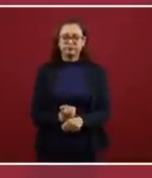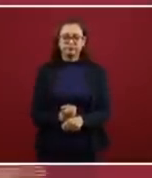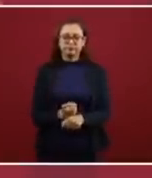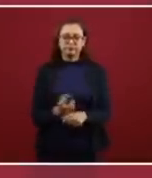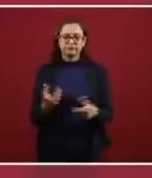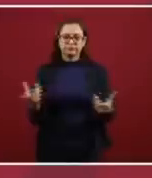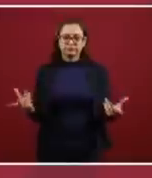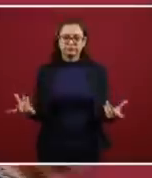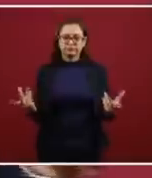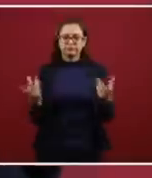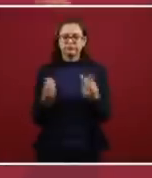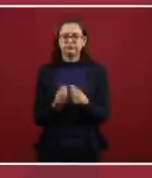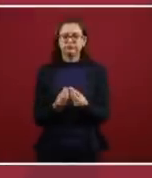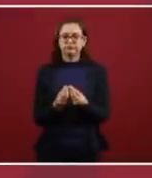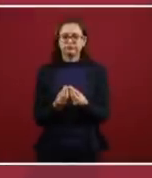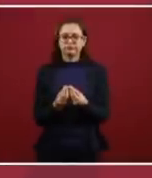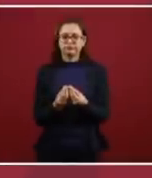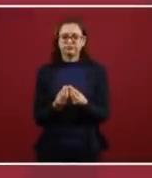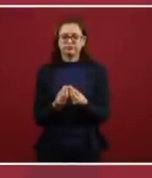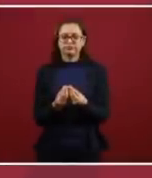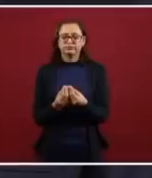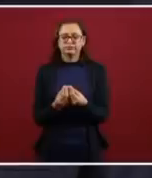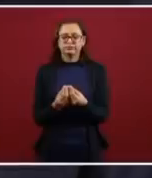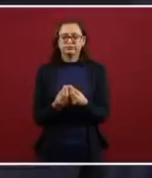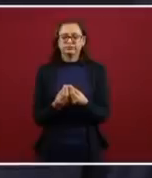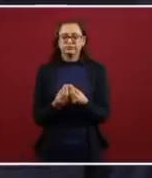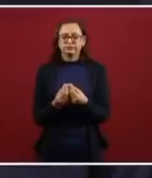a que de manera conjunta